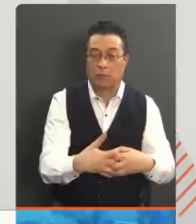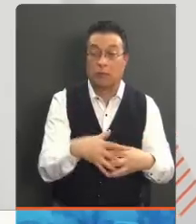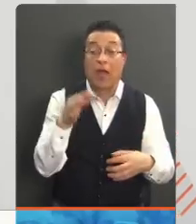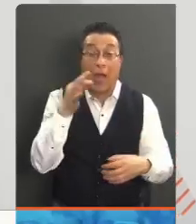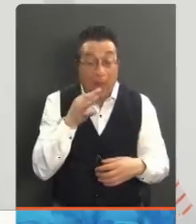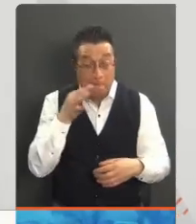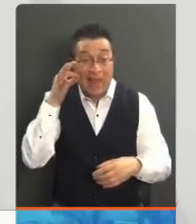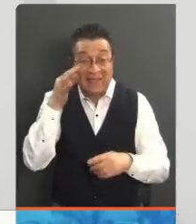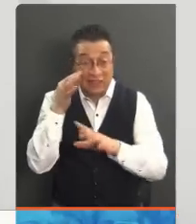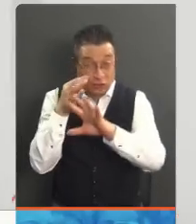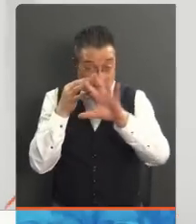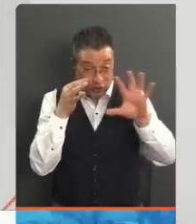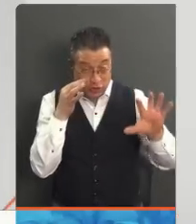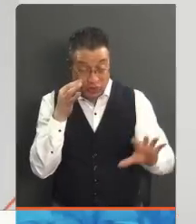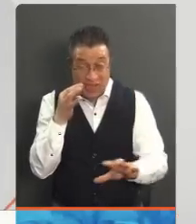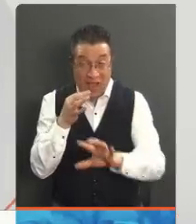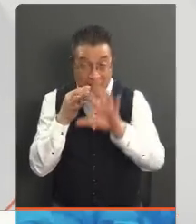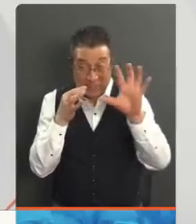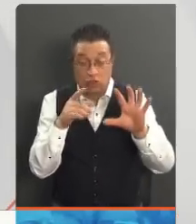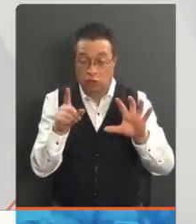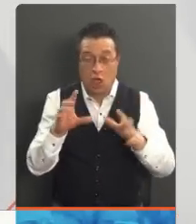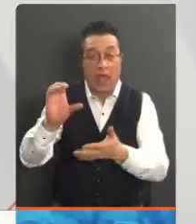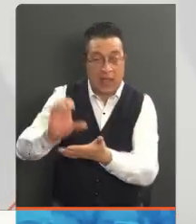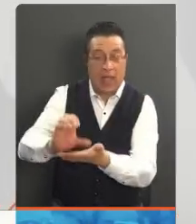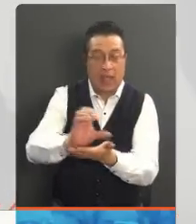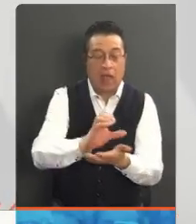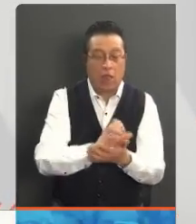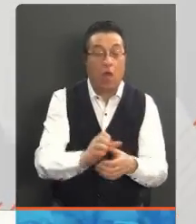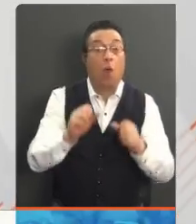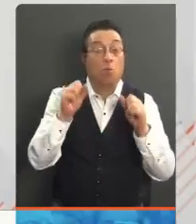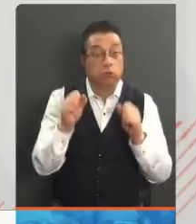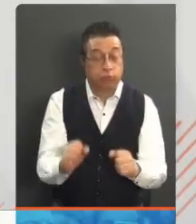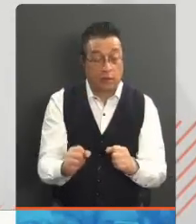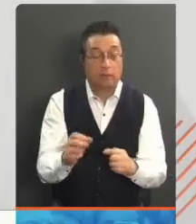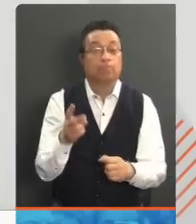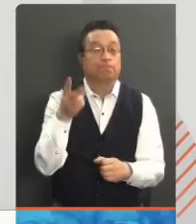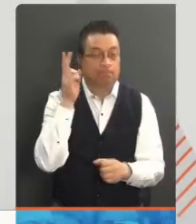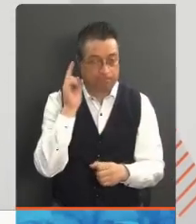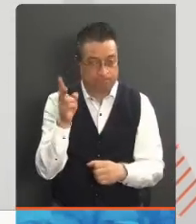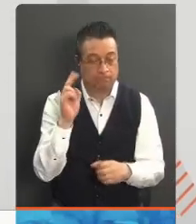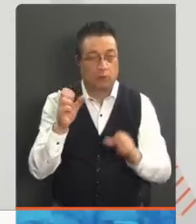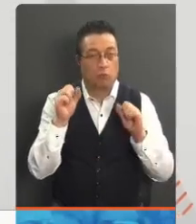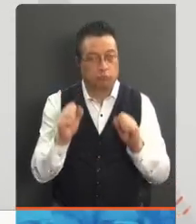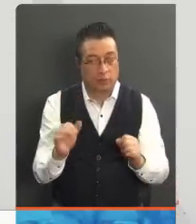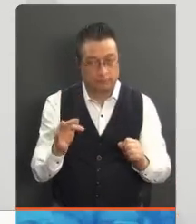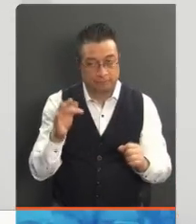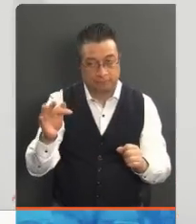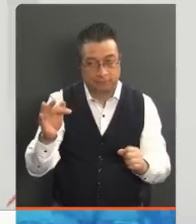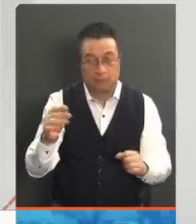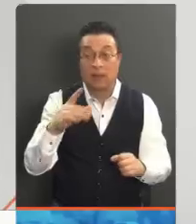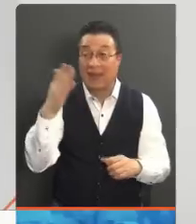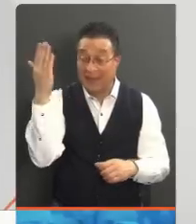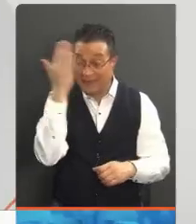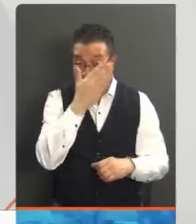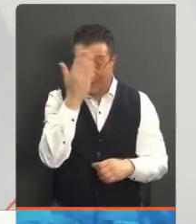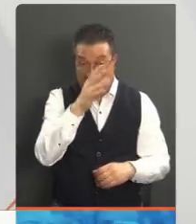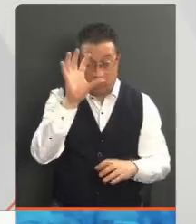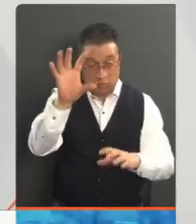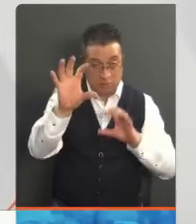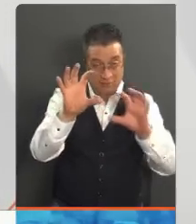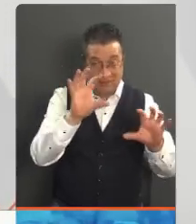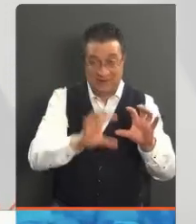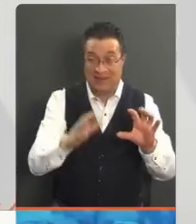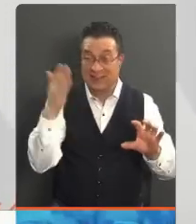amarillo allí en el mapa son todos los estados que podrían aplicar la prohibición. Y los que están en negro son aquellos estados